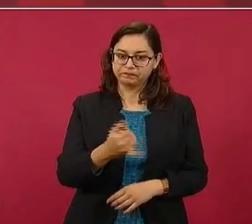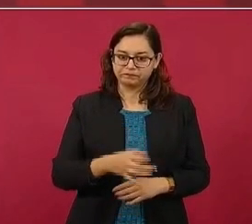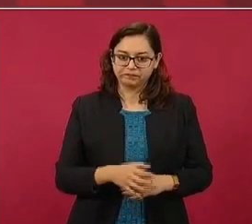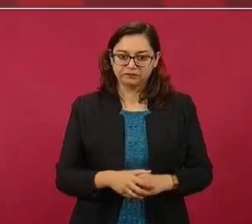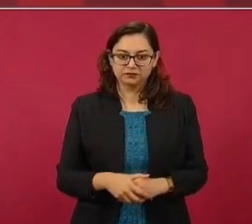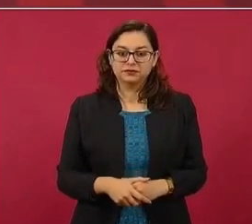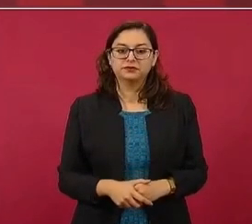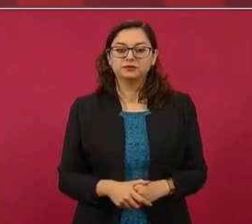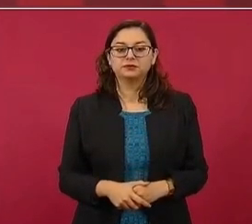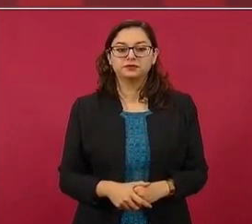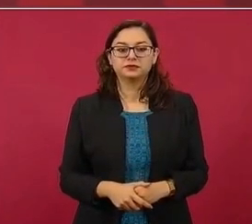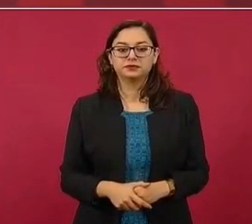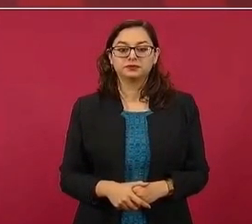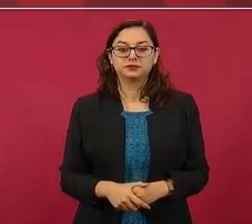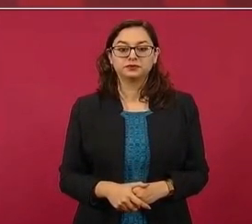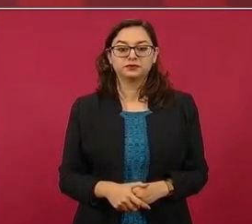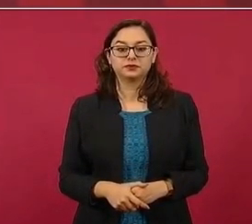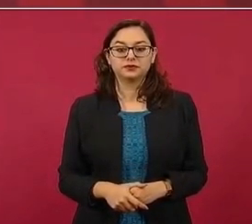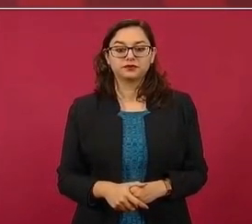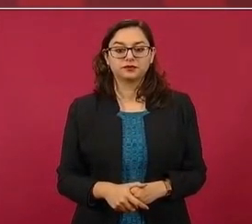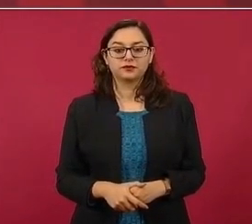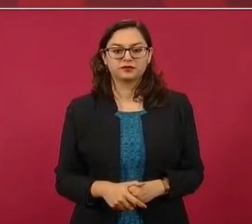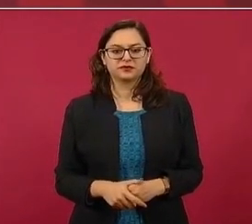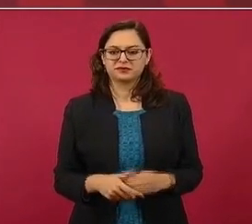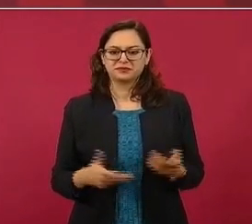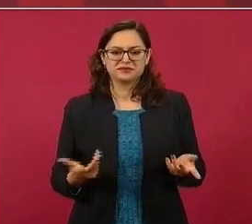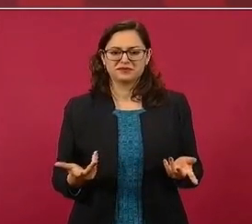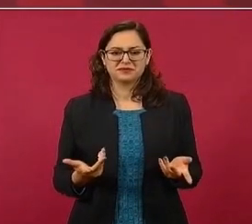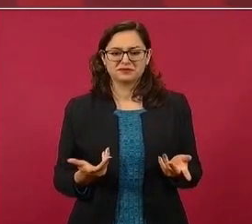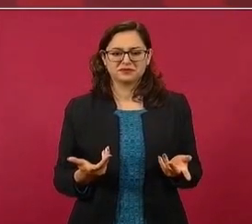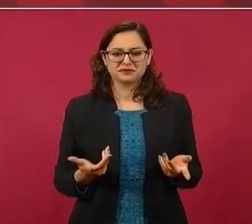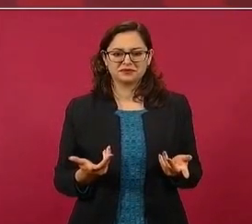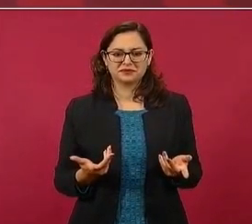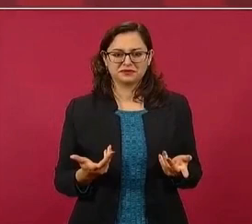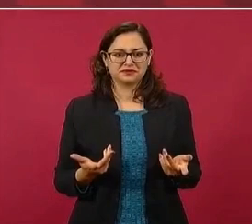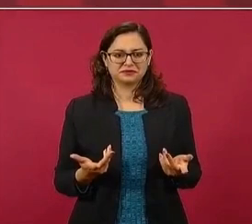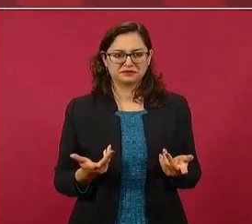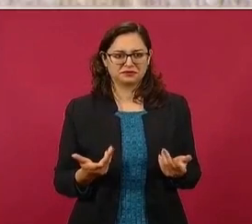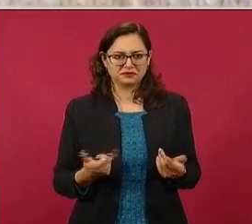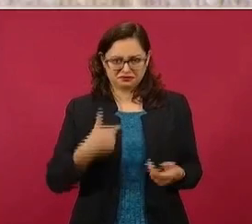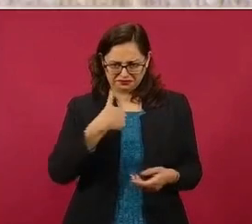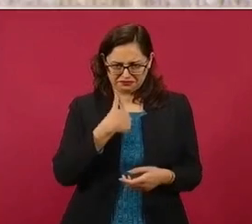O sea, no tiene nada que ver. O sea,